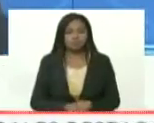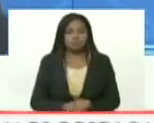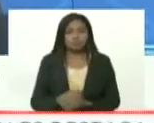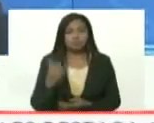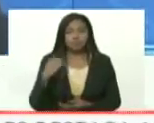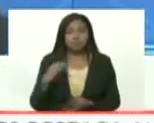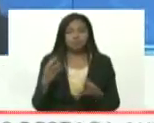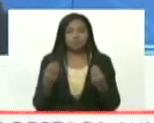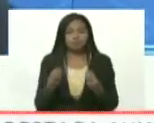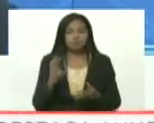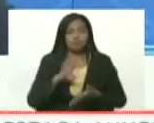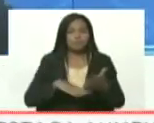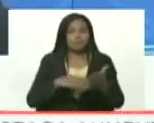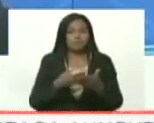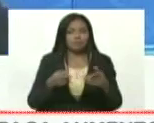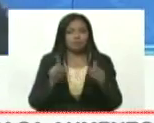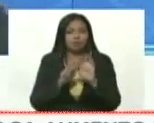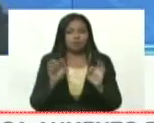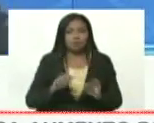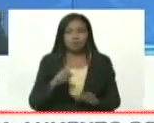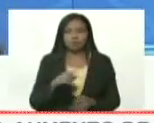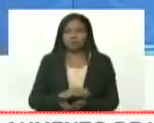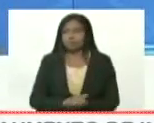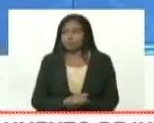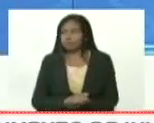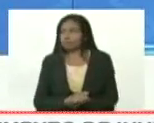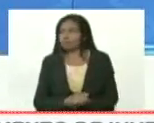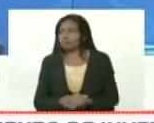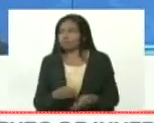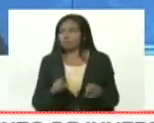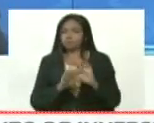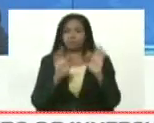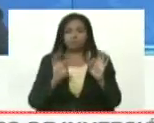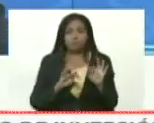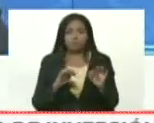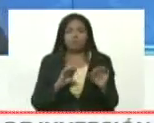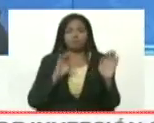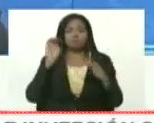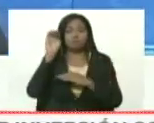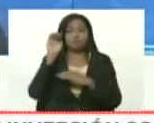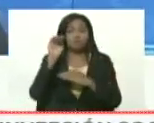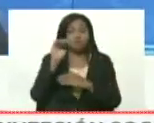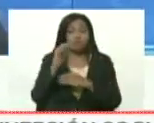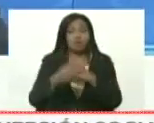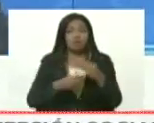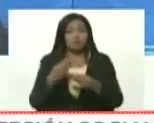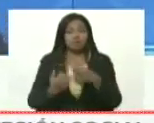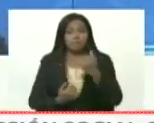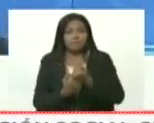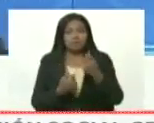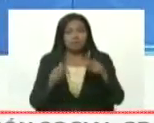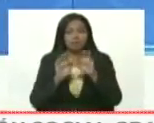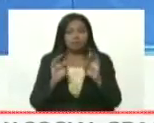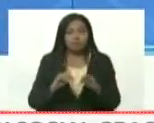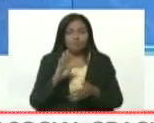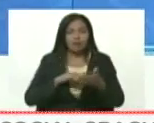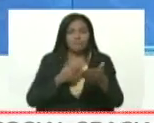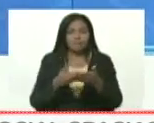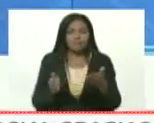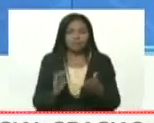mucho de matemática. El mundo de las criptomonedas, que es el mundo del futuro, está hecho en base a la